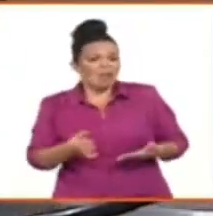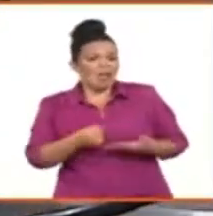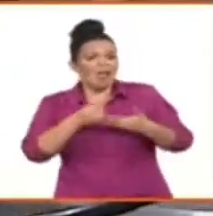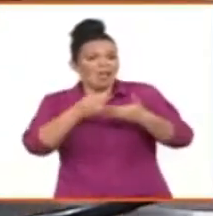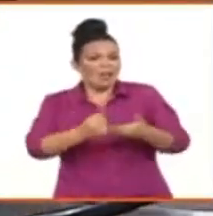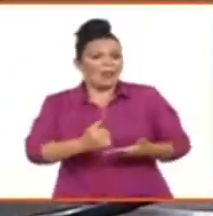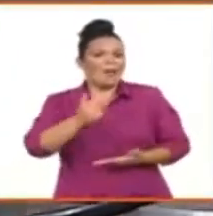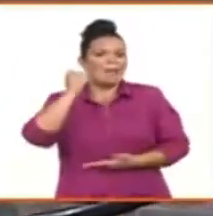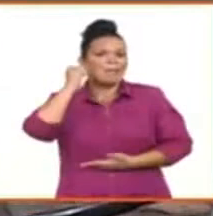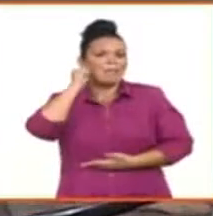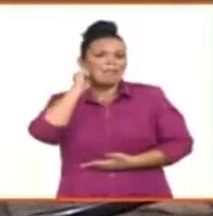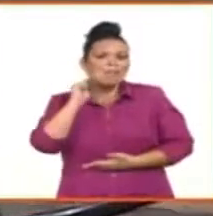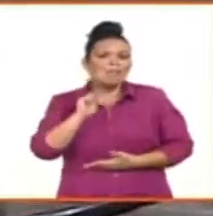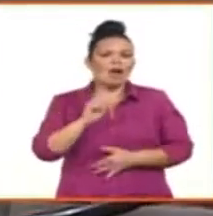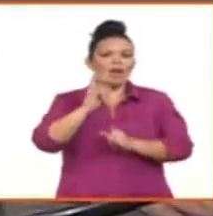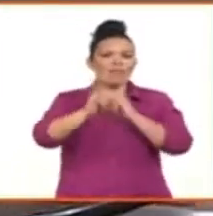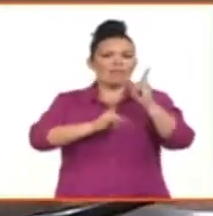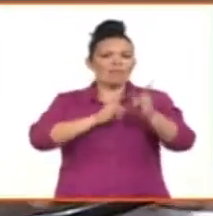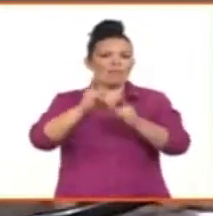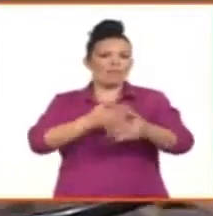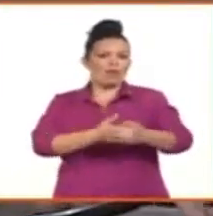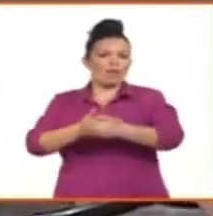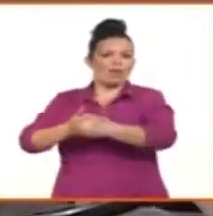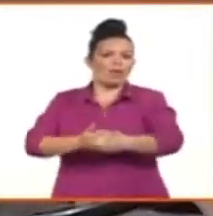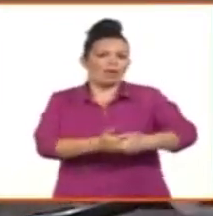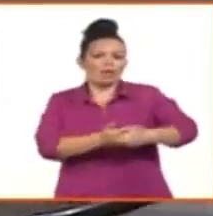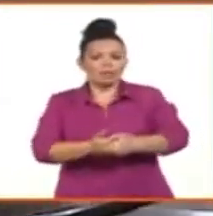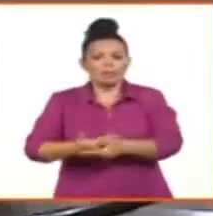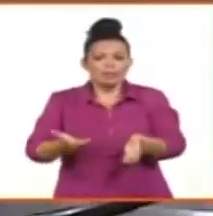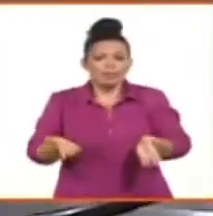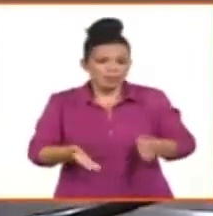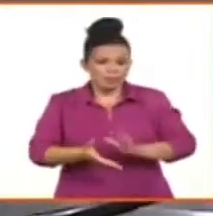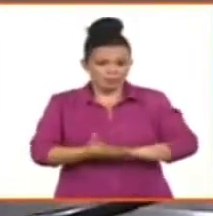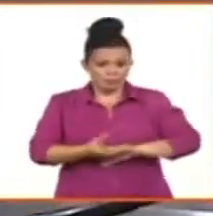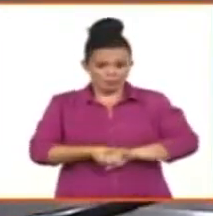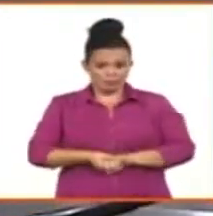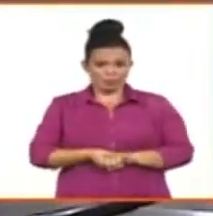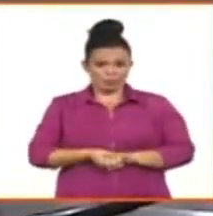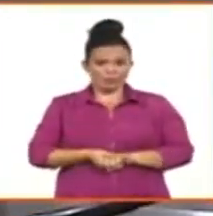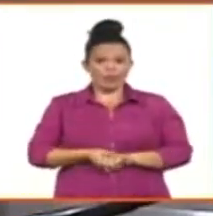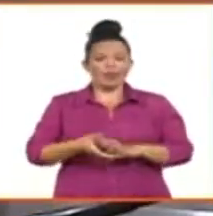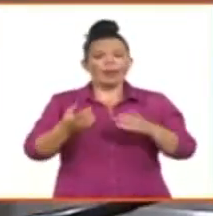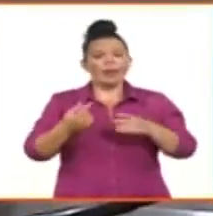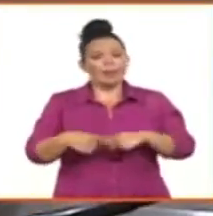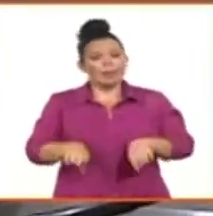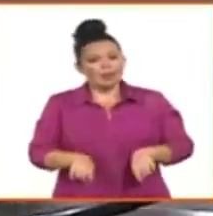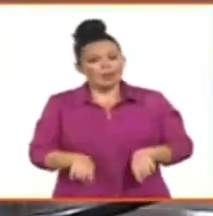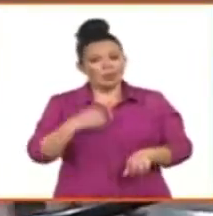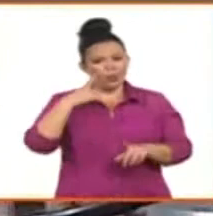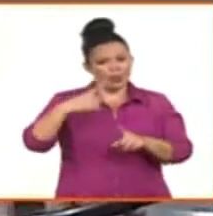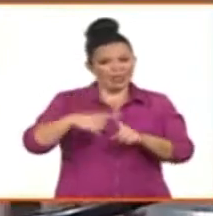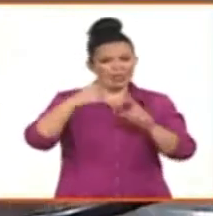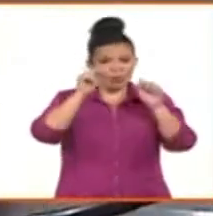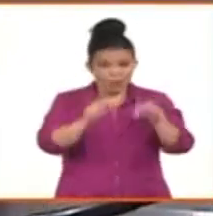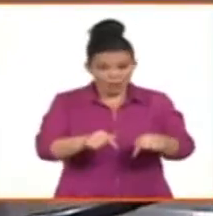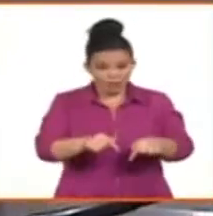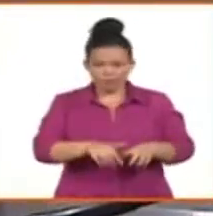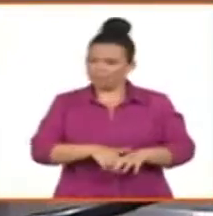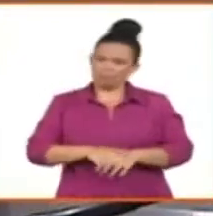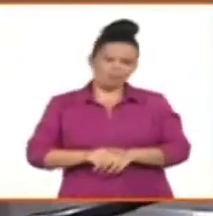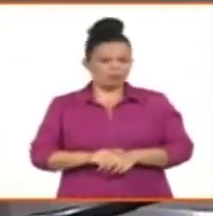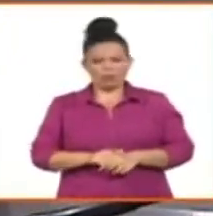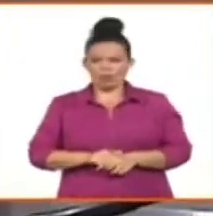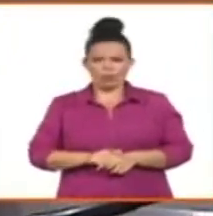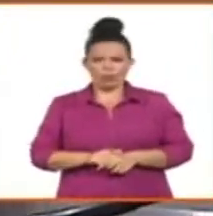fertilidad, aumente la población. Realmente no se hace por eso. Se hace para satisfacer ese deseo